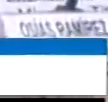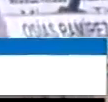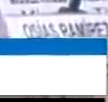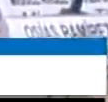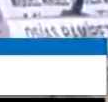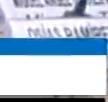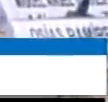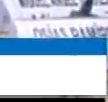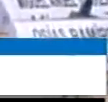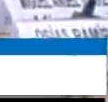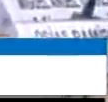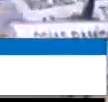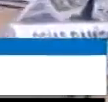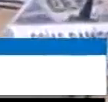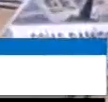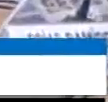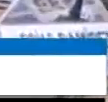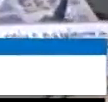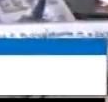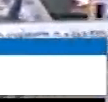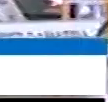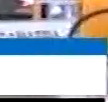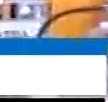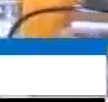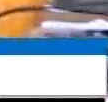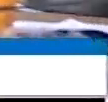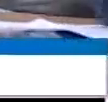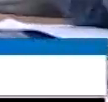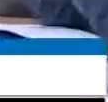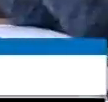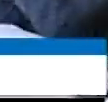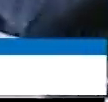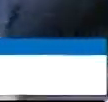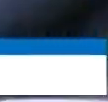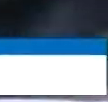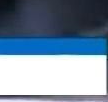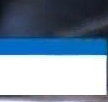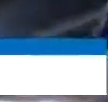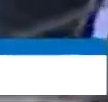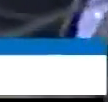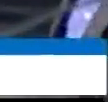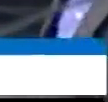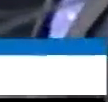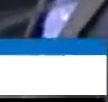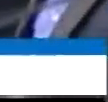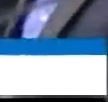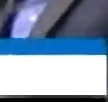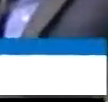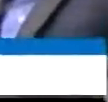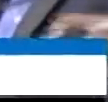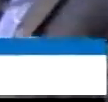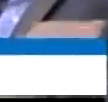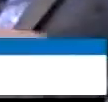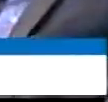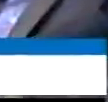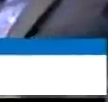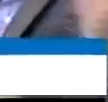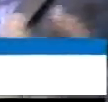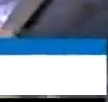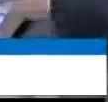Gracias, presidente. Saludando, por supuesto, la presencia del ministro y de todo su equipo el día de hoy en esta